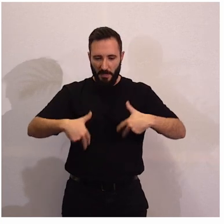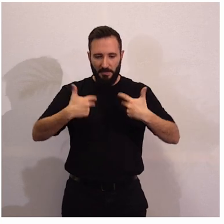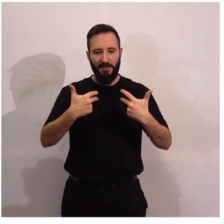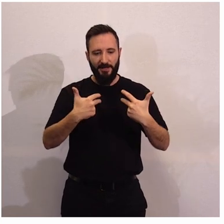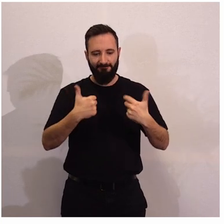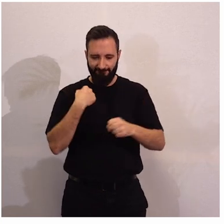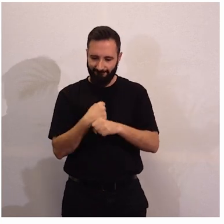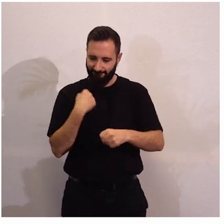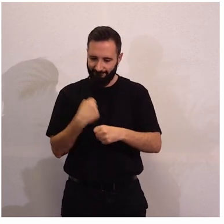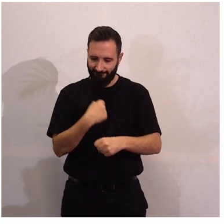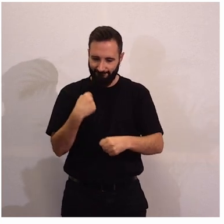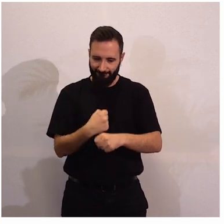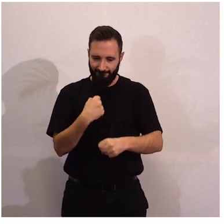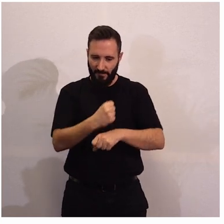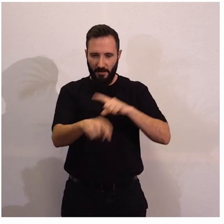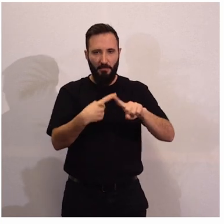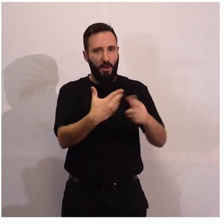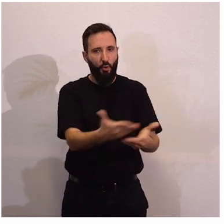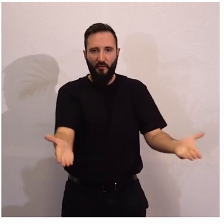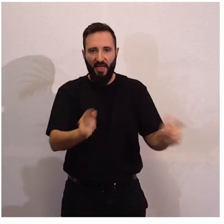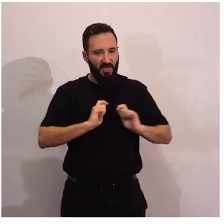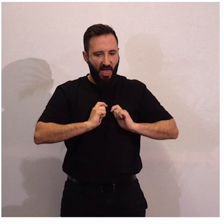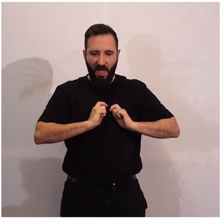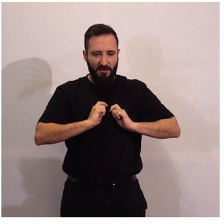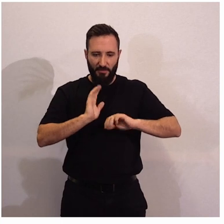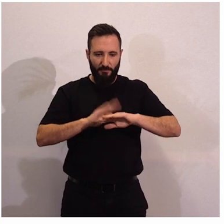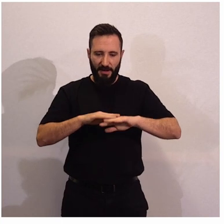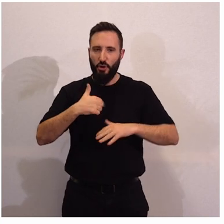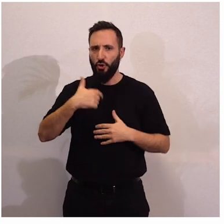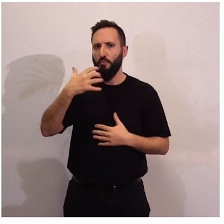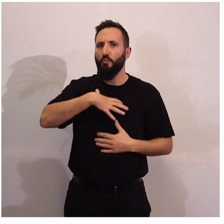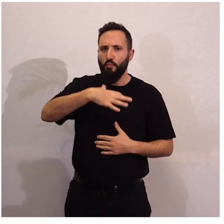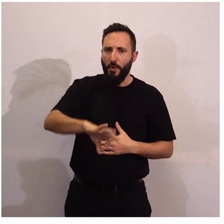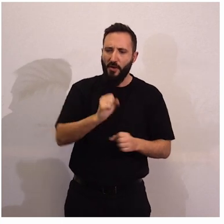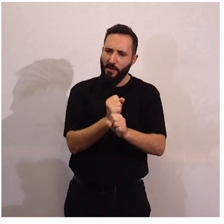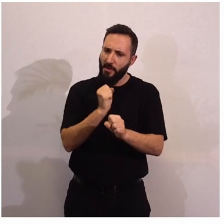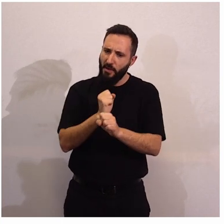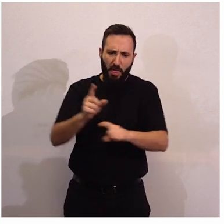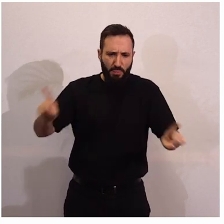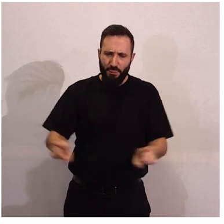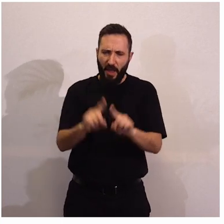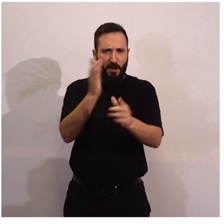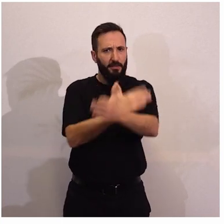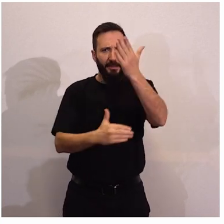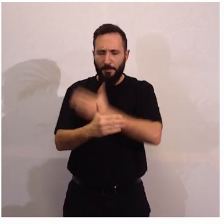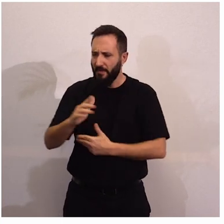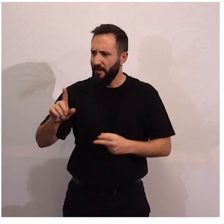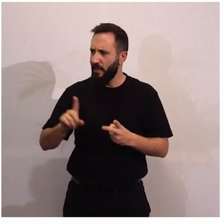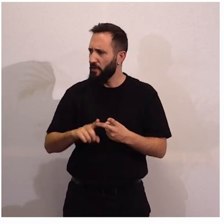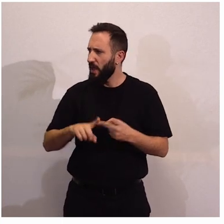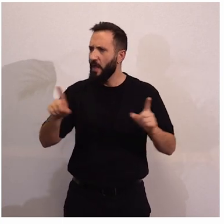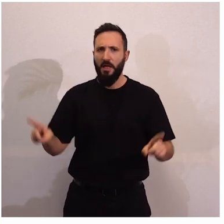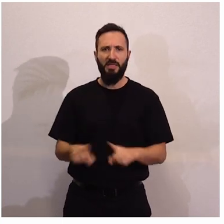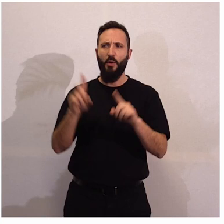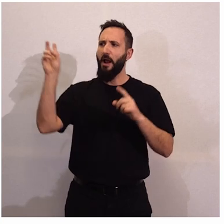me permiten trabajar, me dan confianza en que yo puedo trabajar aunque sea discapacitada, aunque provenga